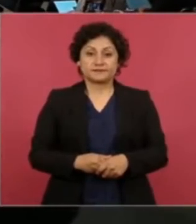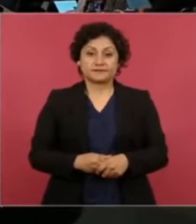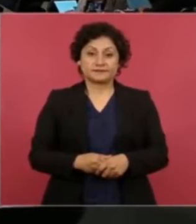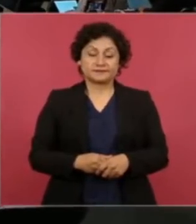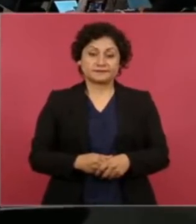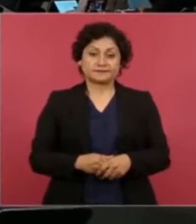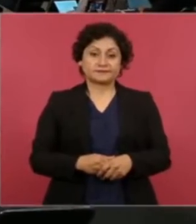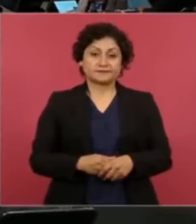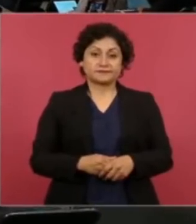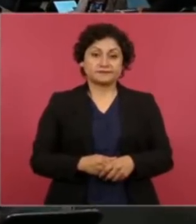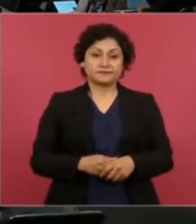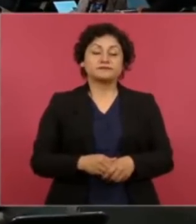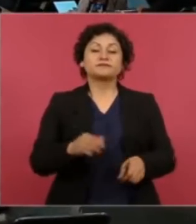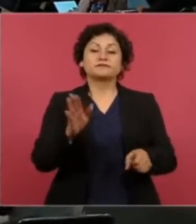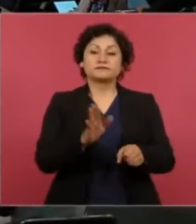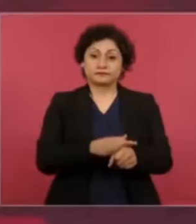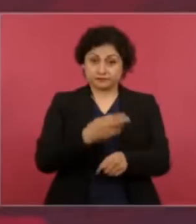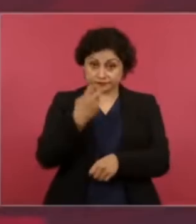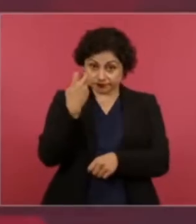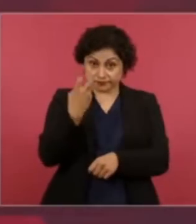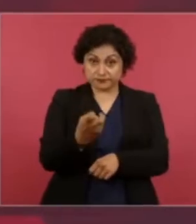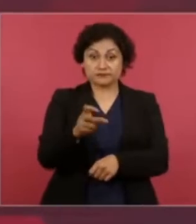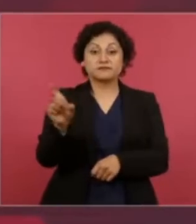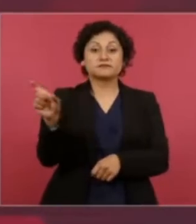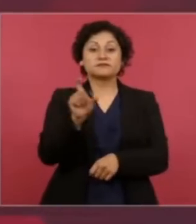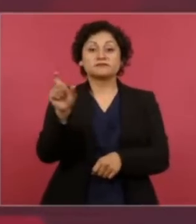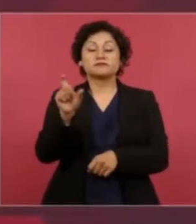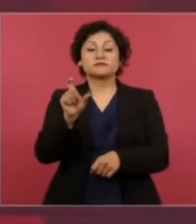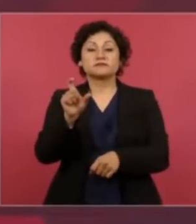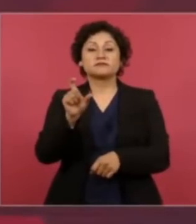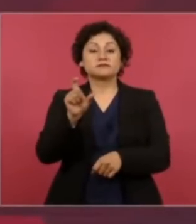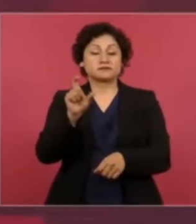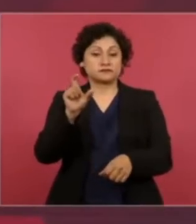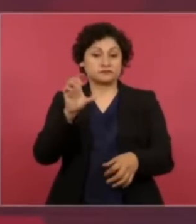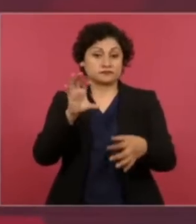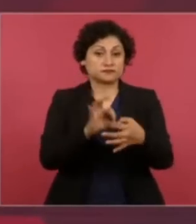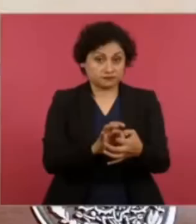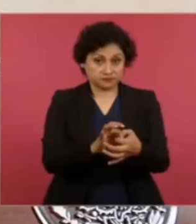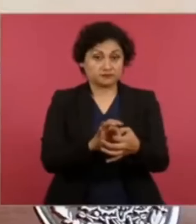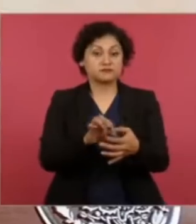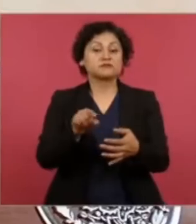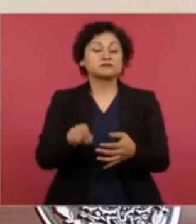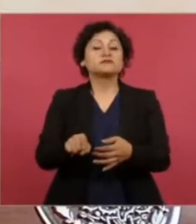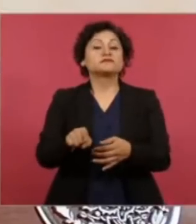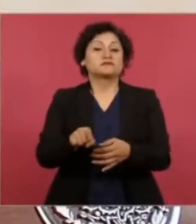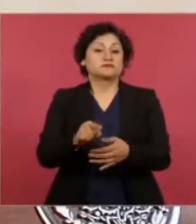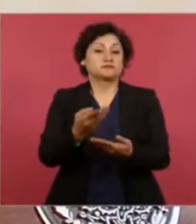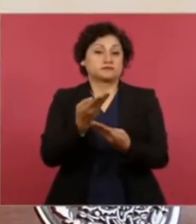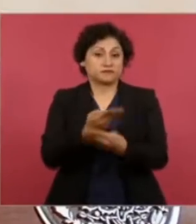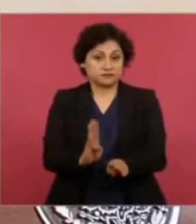descongelan o liberan las cuentas de la familia de García Luna, se lleva a